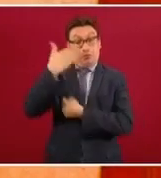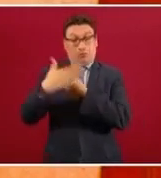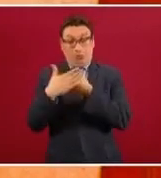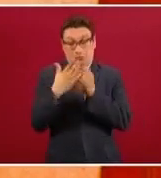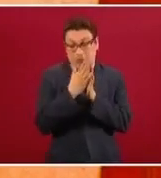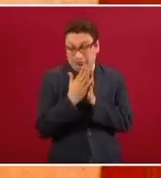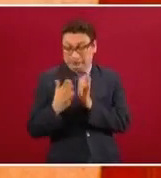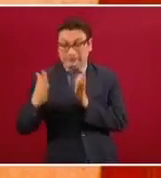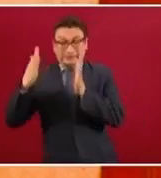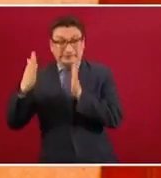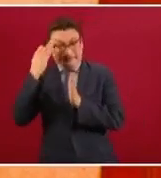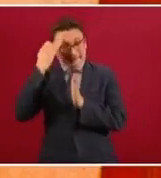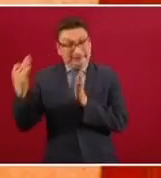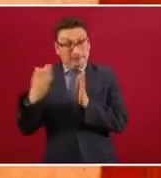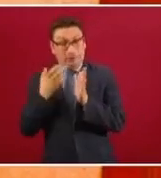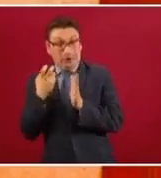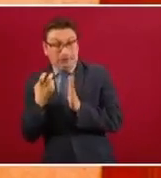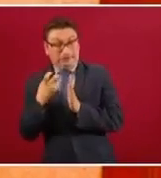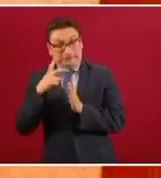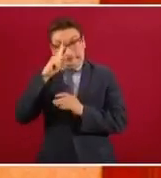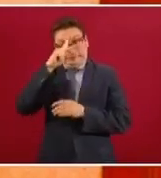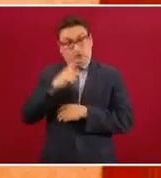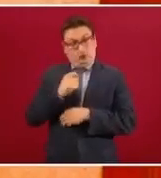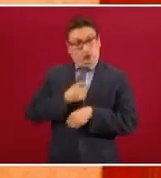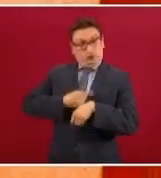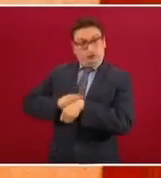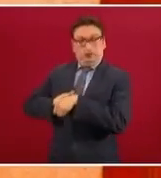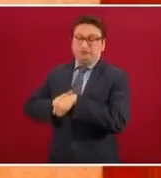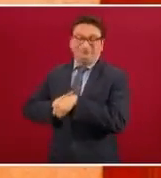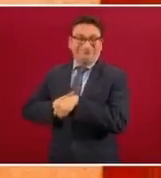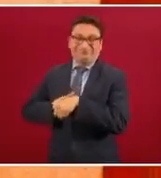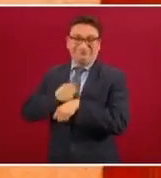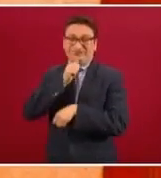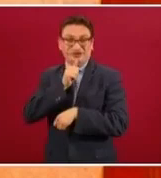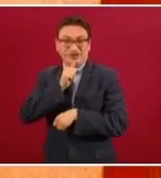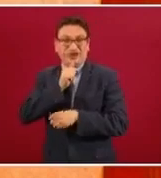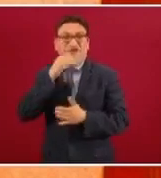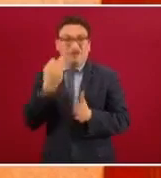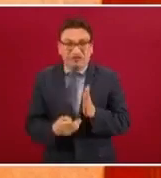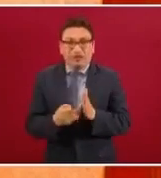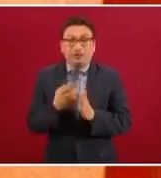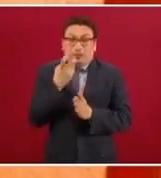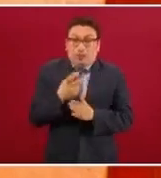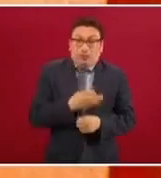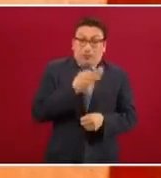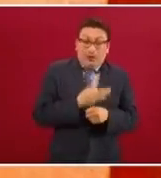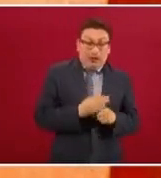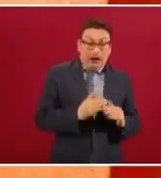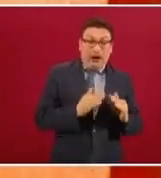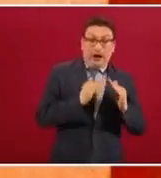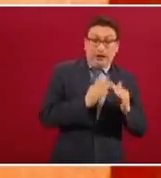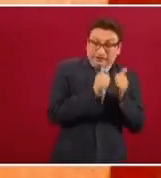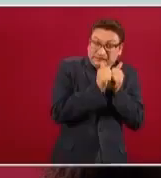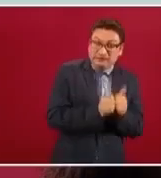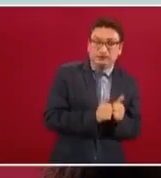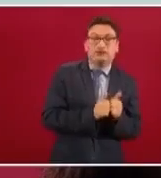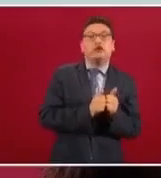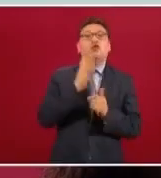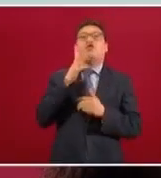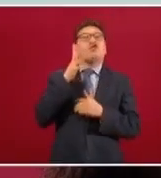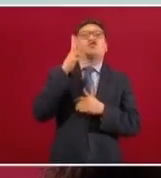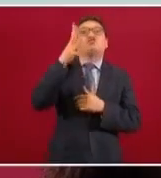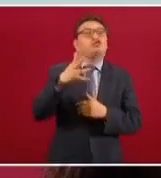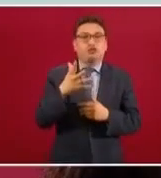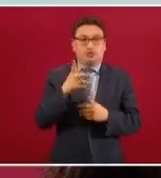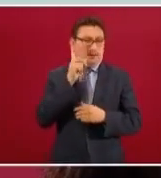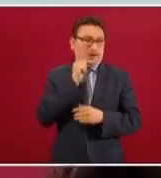enfermedad. Entonces, quedarnos hoy en la casa tiene el propósito de que mañana, cuando venga, bueno,